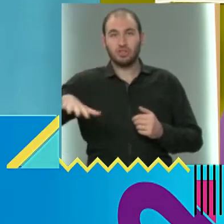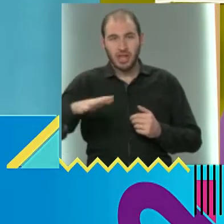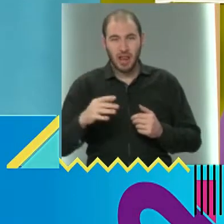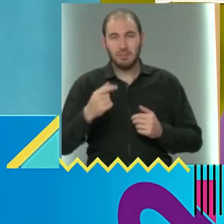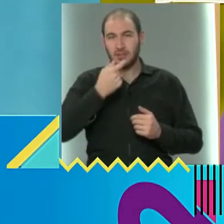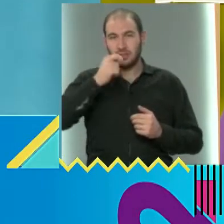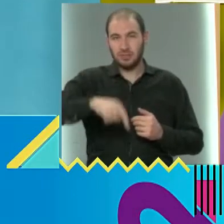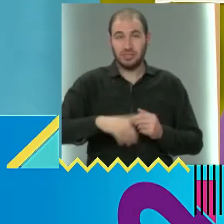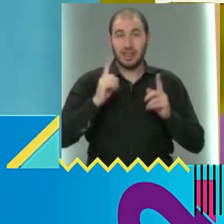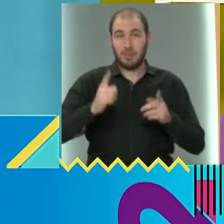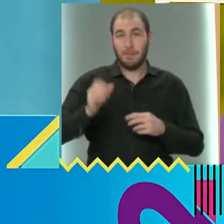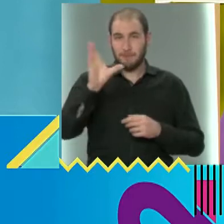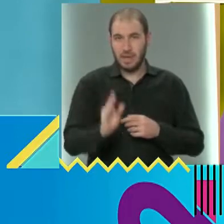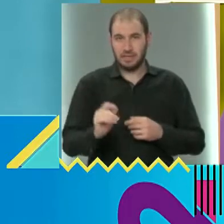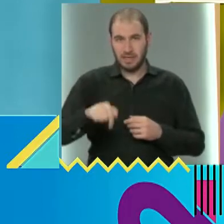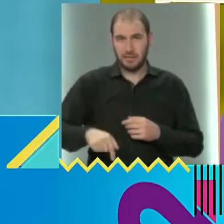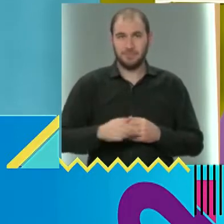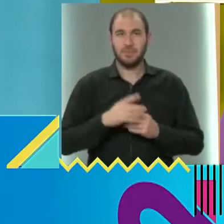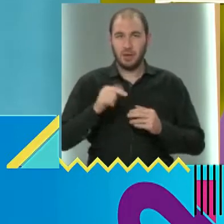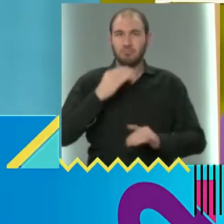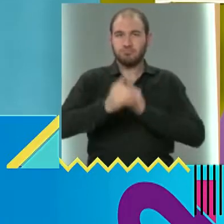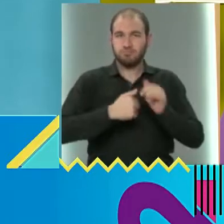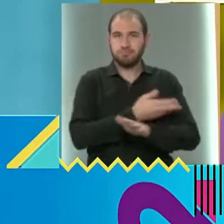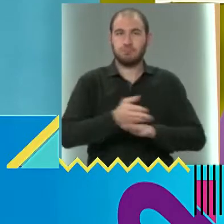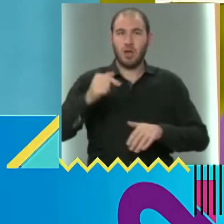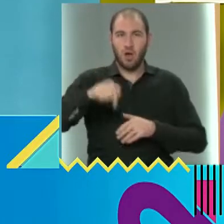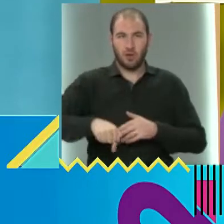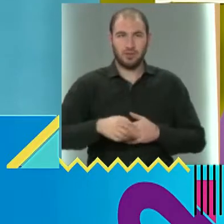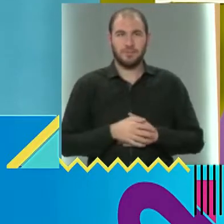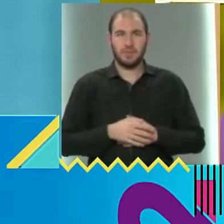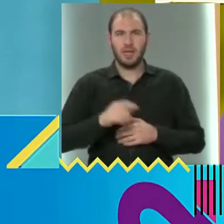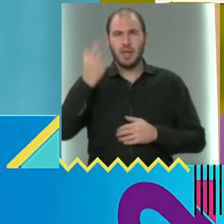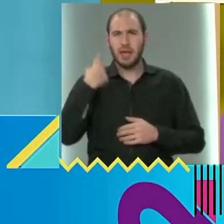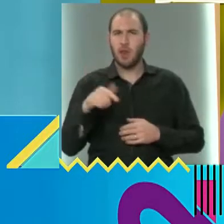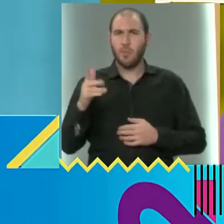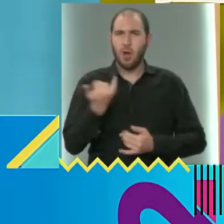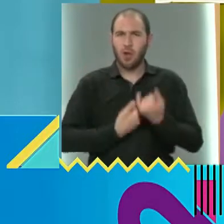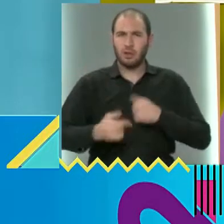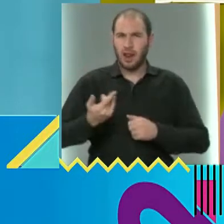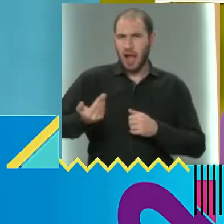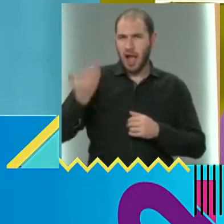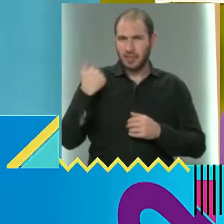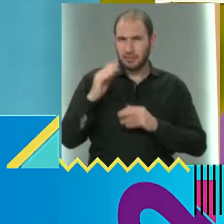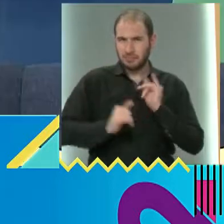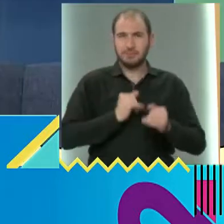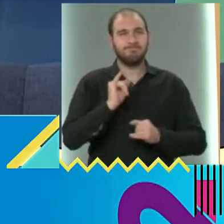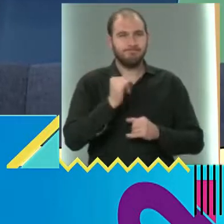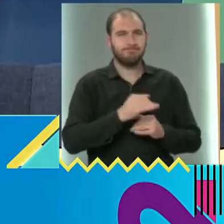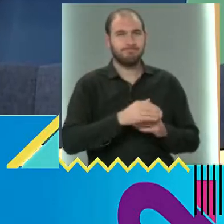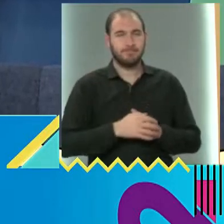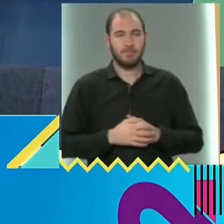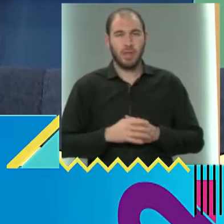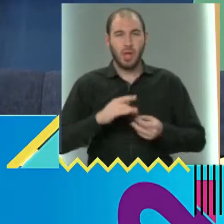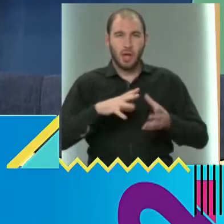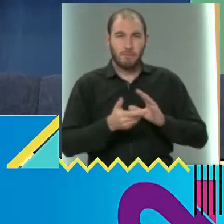de nuestra provincia y de nuestro país. Eso vamos a seguir abordando en el día de hoy. Caro, vos querías retomar algo que había dicho Carlos. Sí, retomamos en realidad de